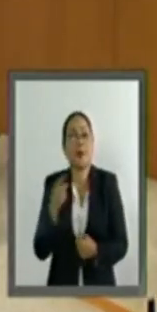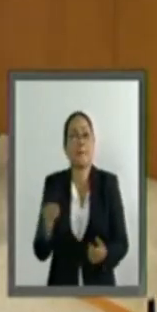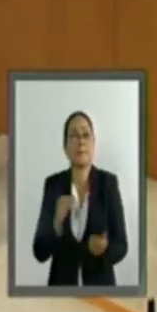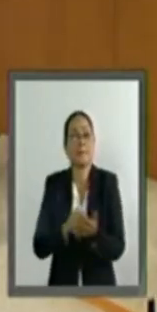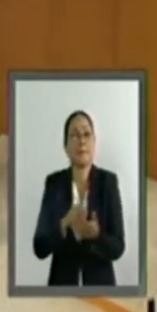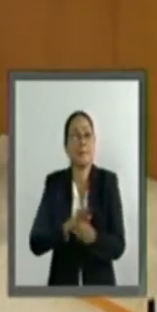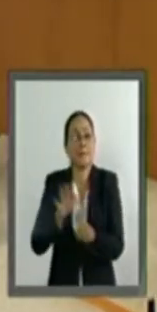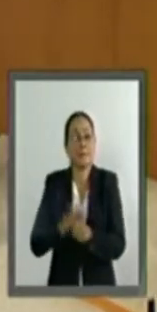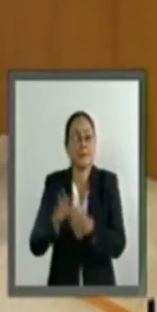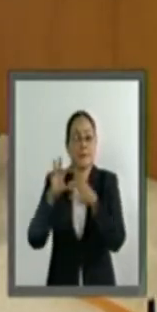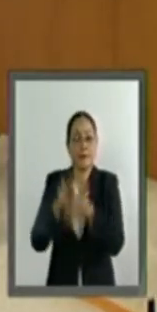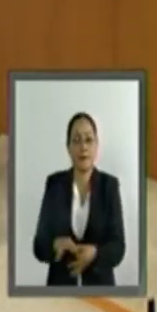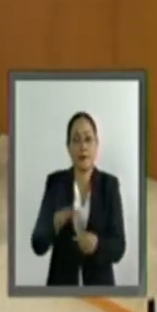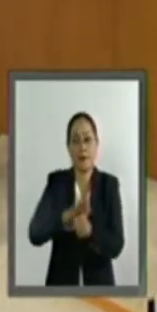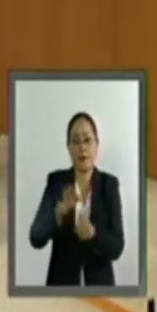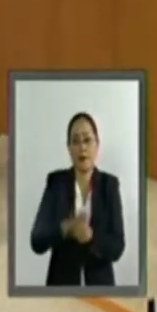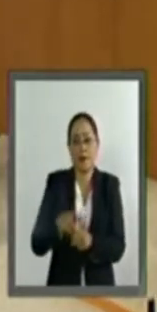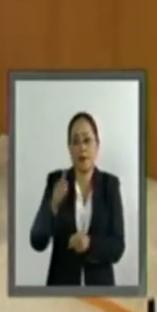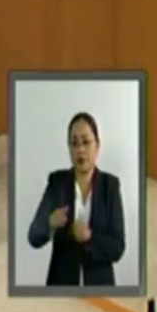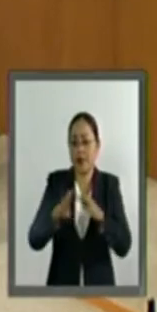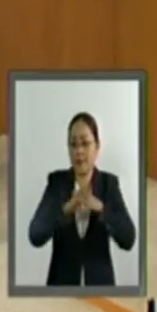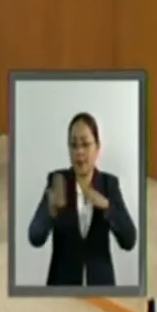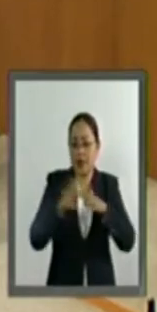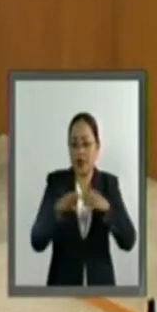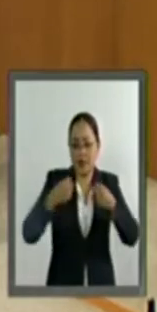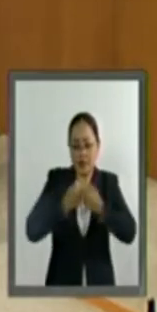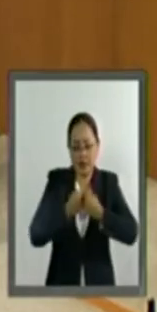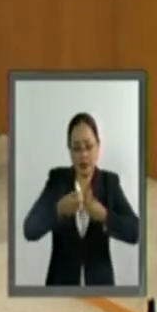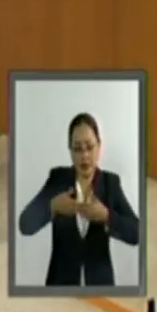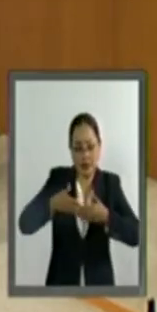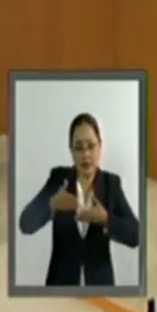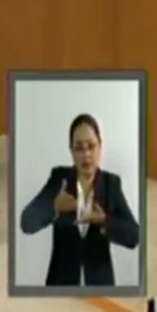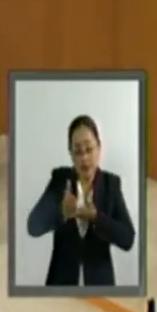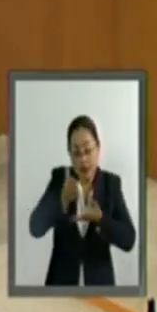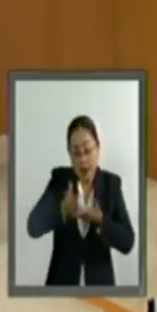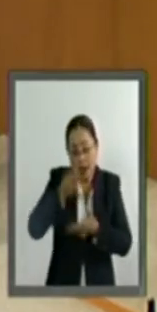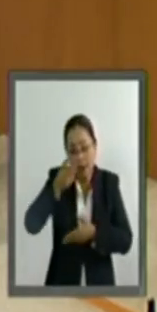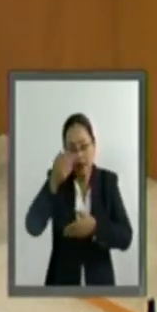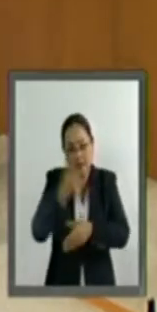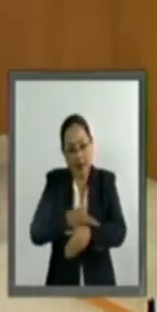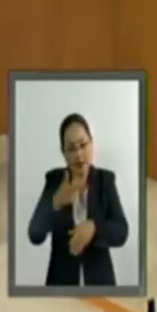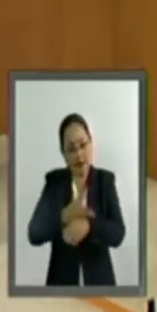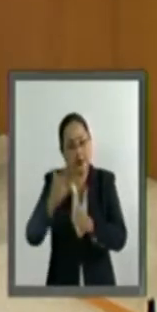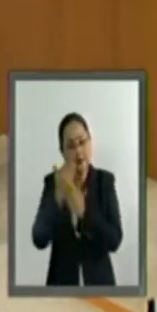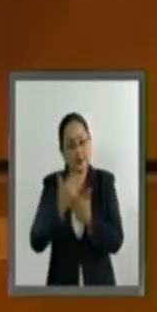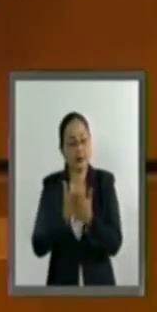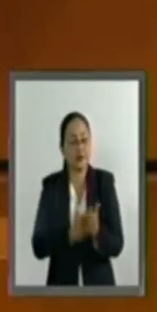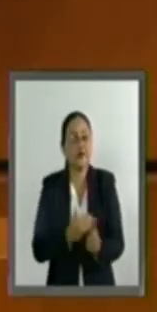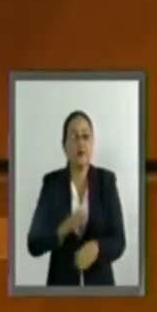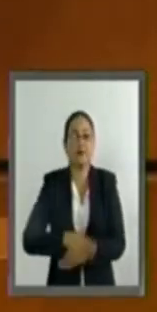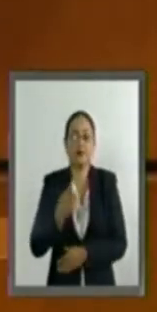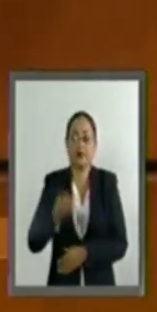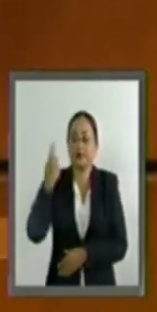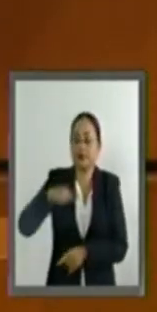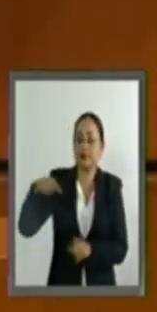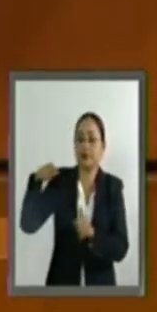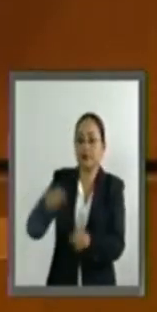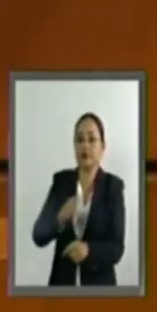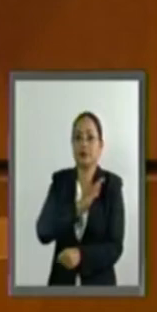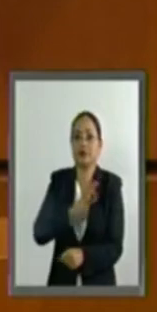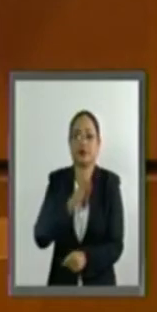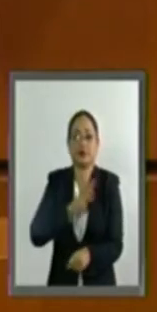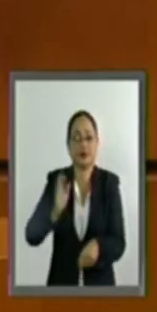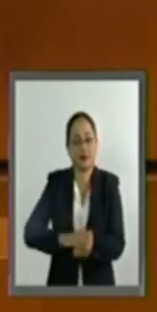pasar por la aduana del cruce fronterizo y los trámites que esto conlleva. Por ello, a fin de otorgar